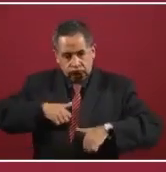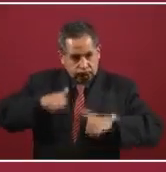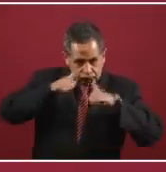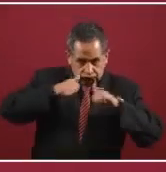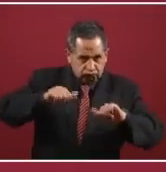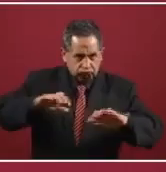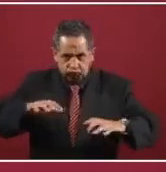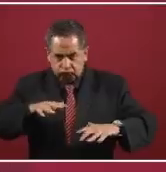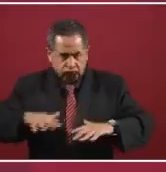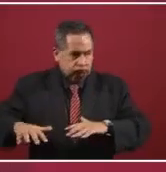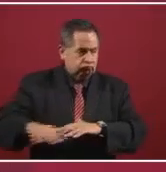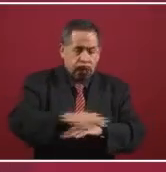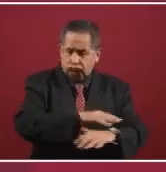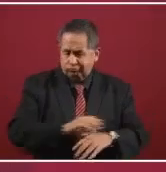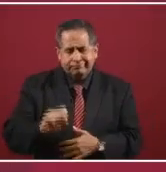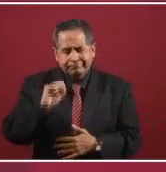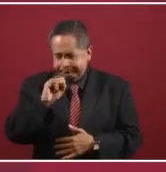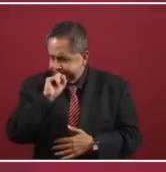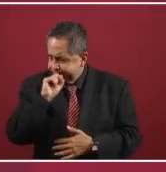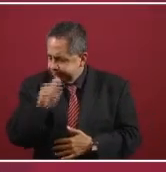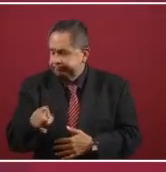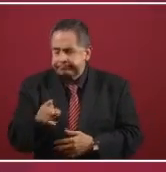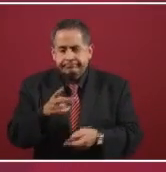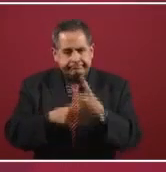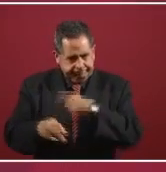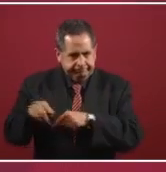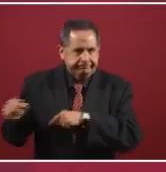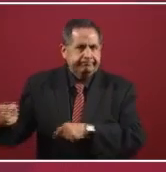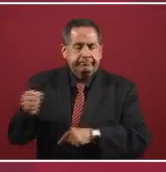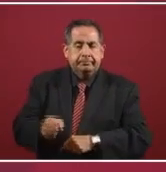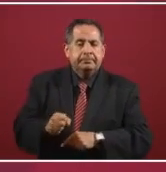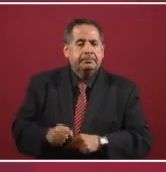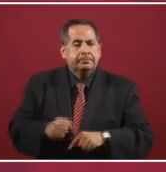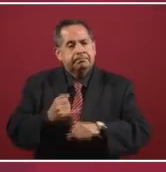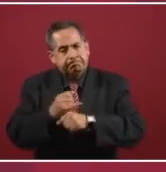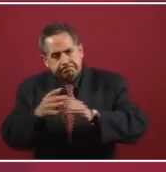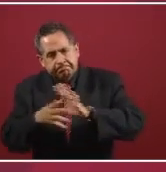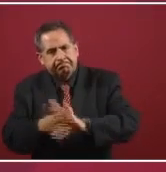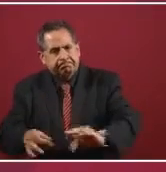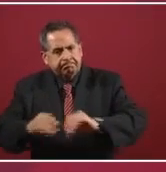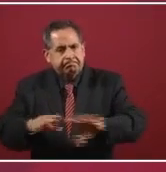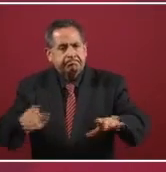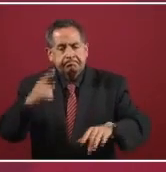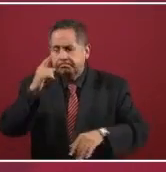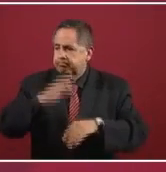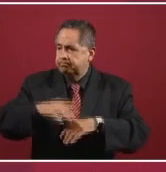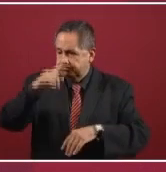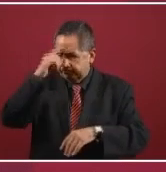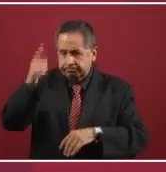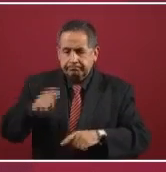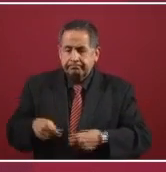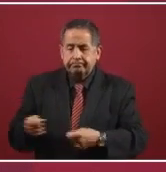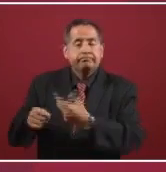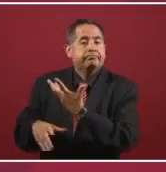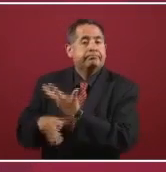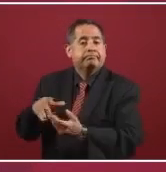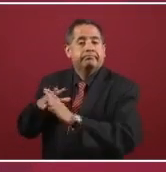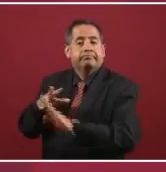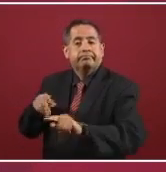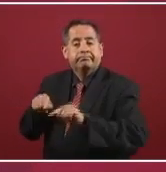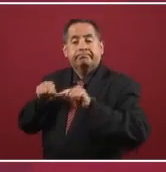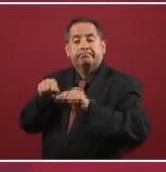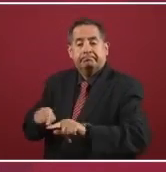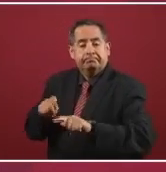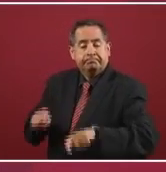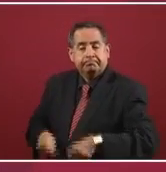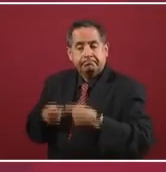atendiendo también el que se facilite a migrantes el